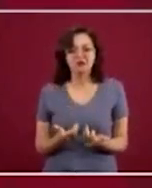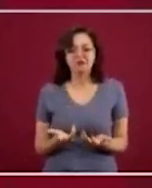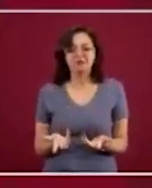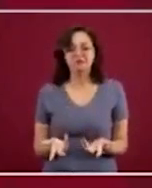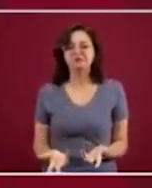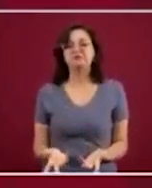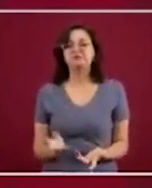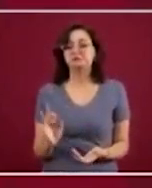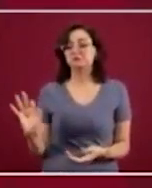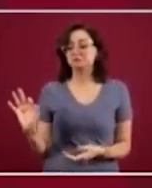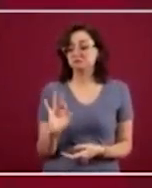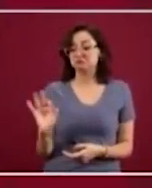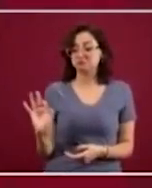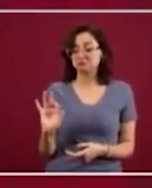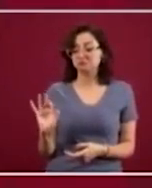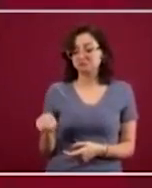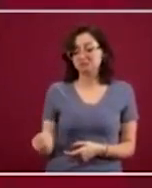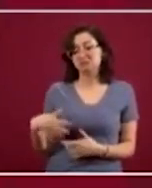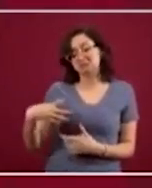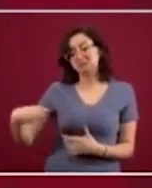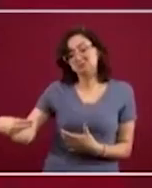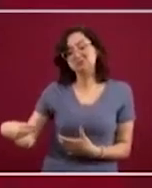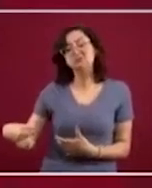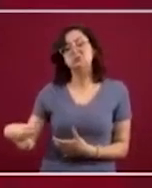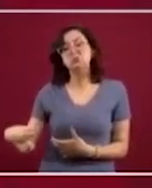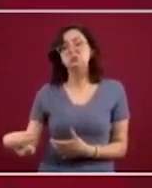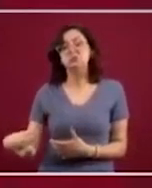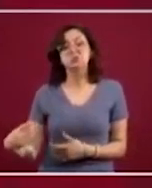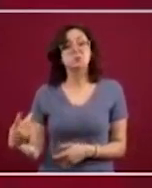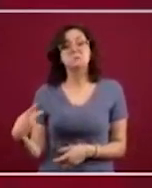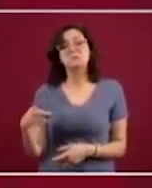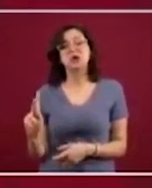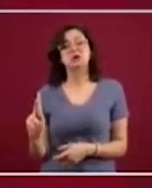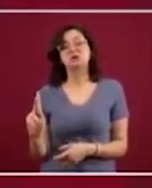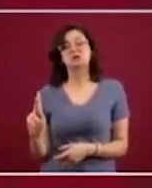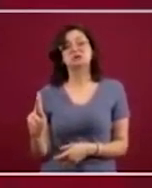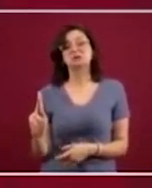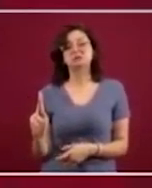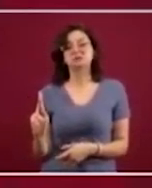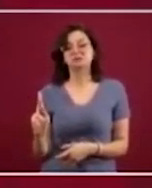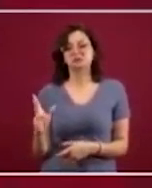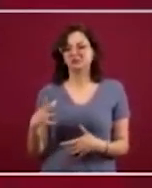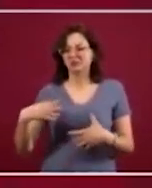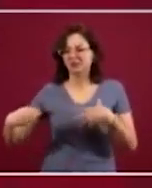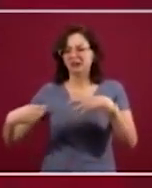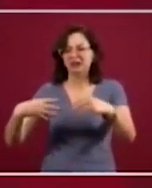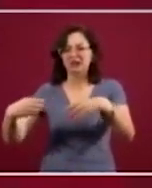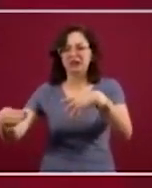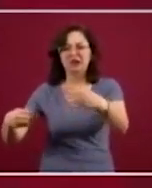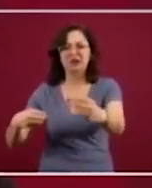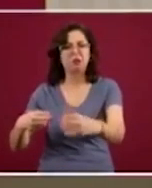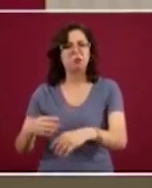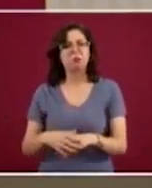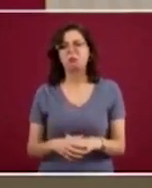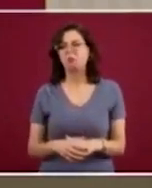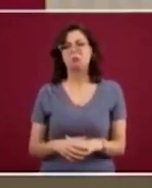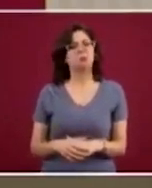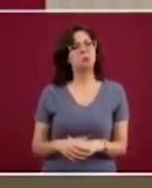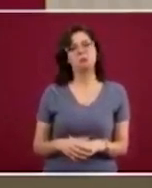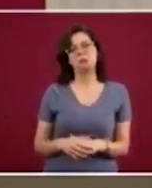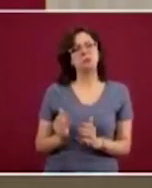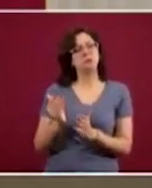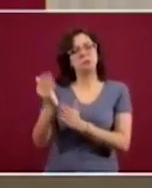podría ser un mecanismo de contagio no no muy eficiente comparado con otros con el de